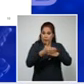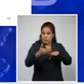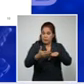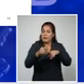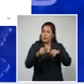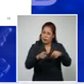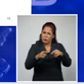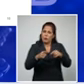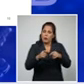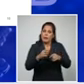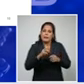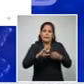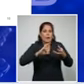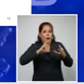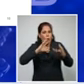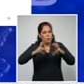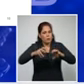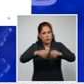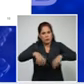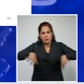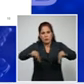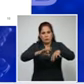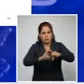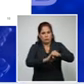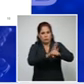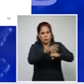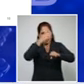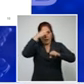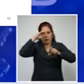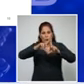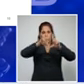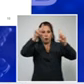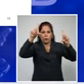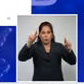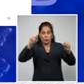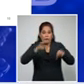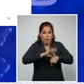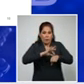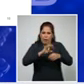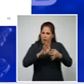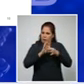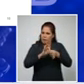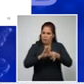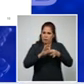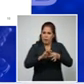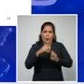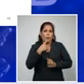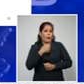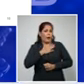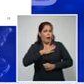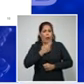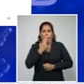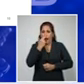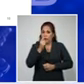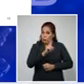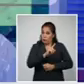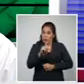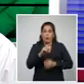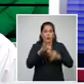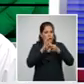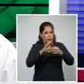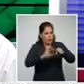lo complejo de la transmisión y lo grave de esta enfermedad en muchos casos. Esta es la situación de